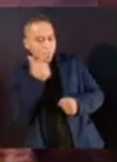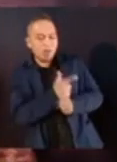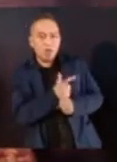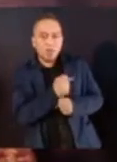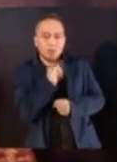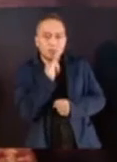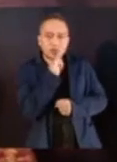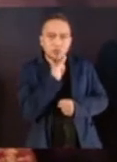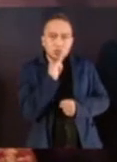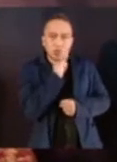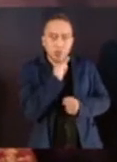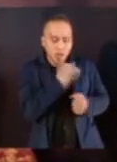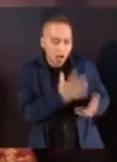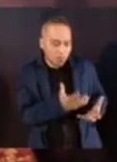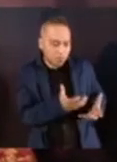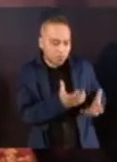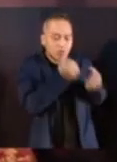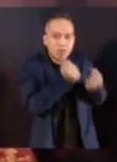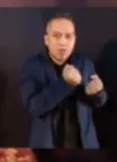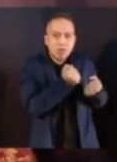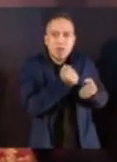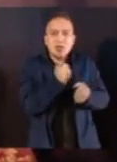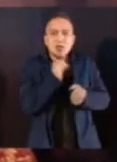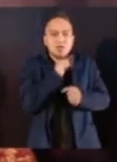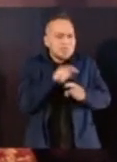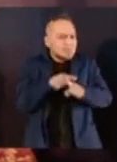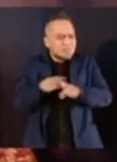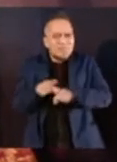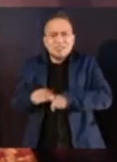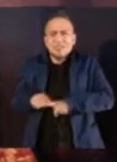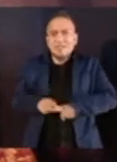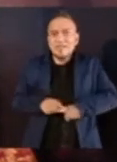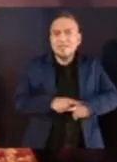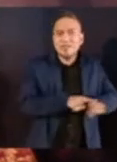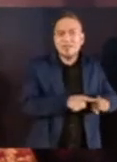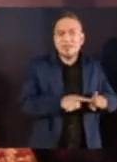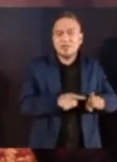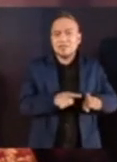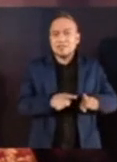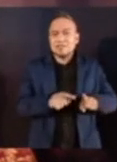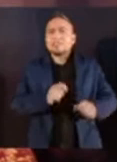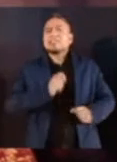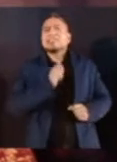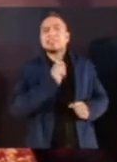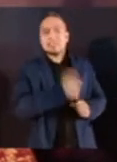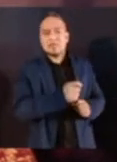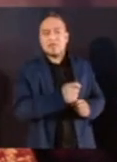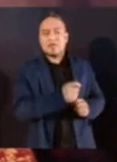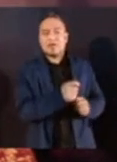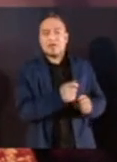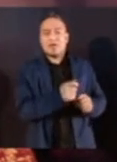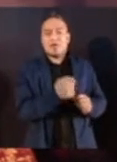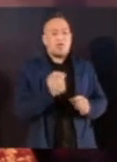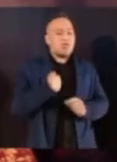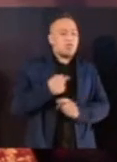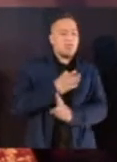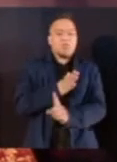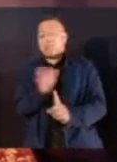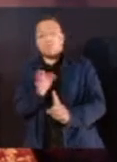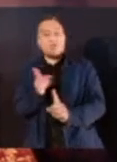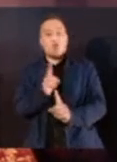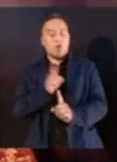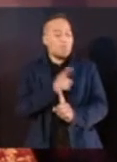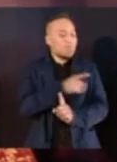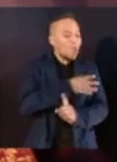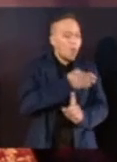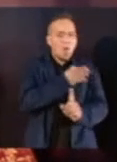en cualquier parte del mundo no hace sino enriquecer el patrimonio universal de la humanidad.